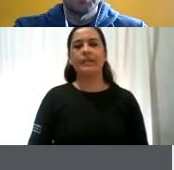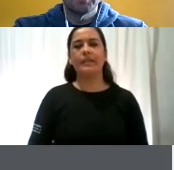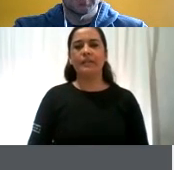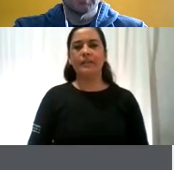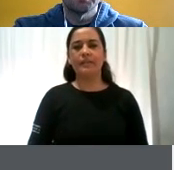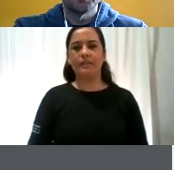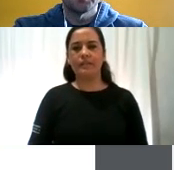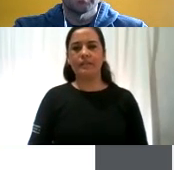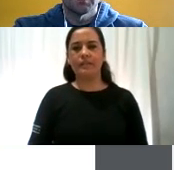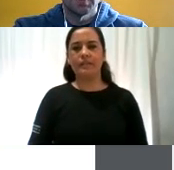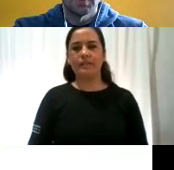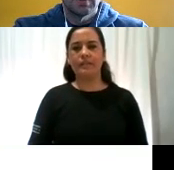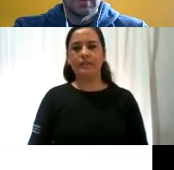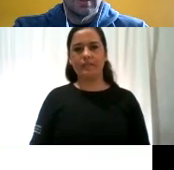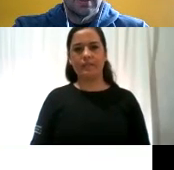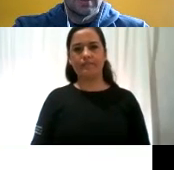a la pizarra.